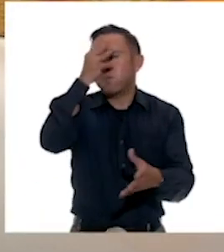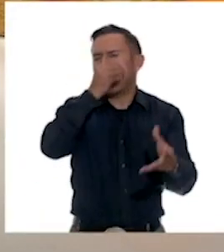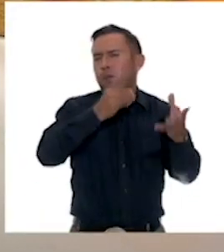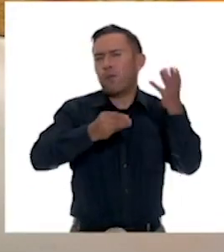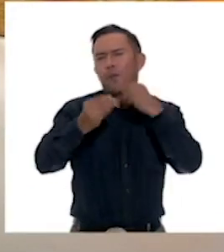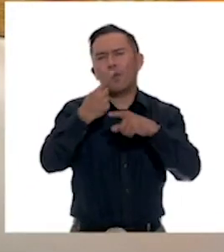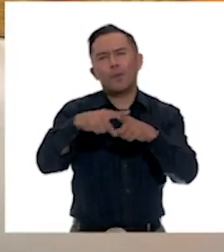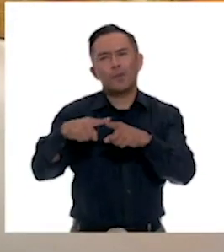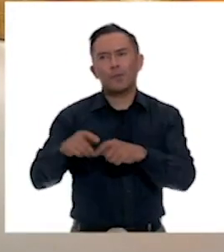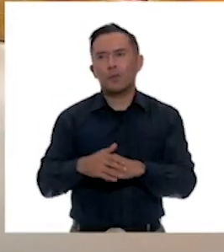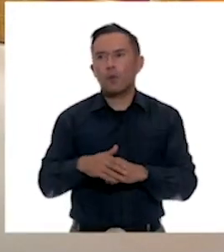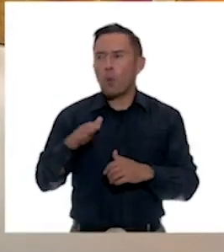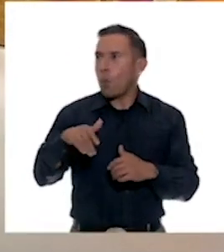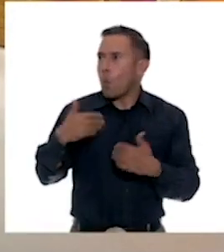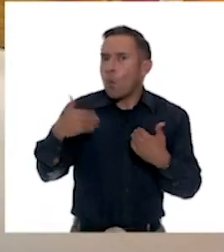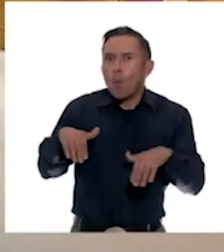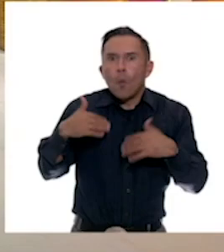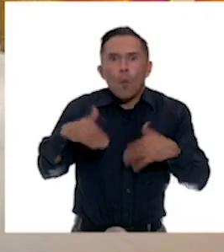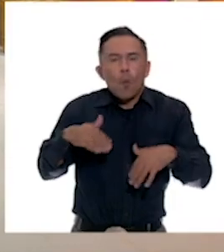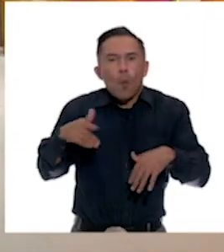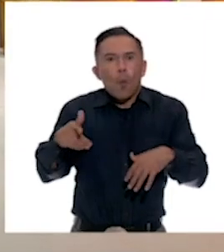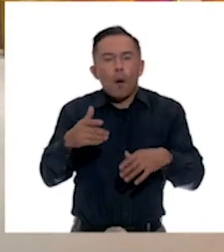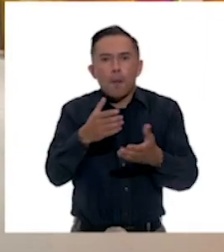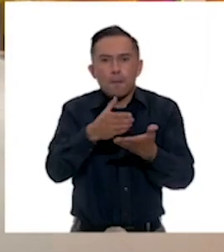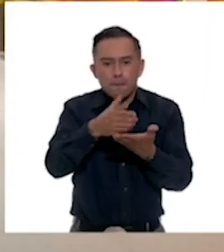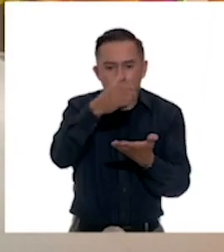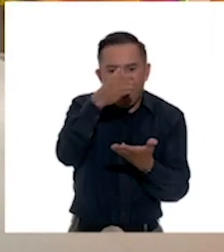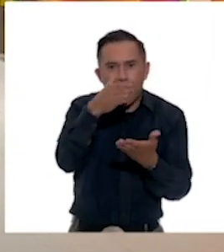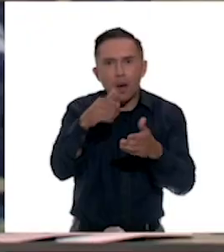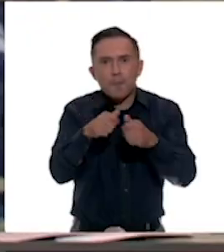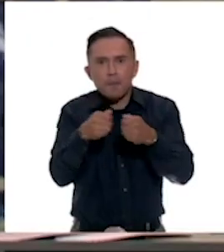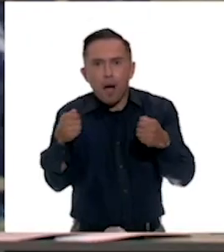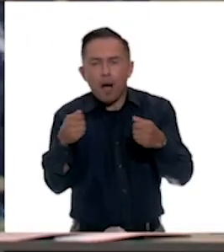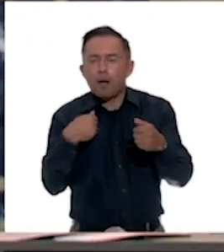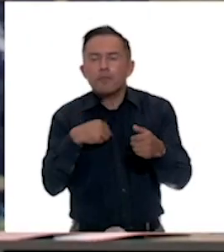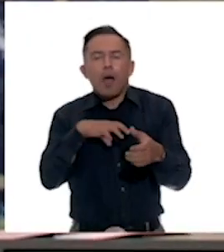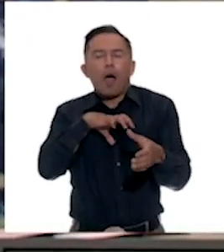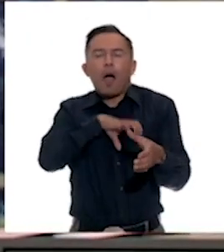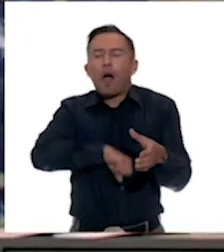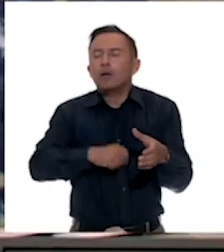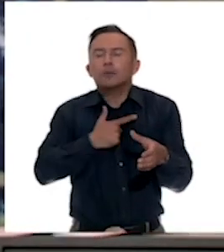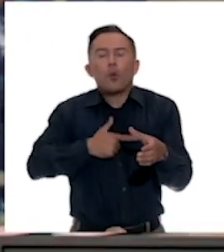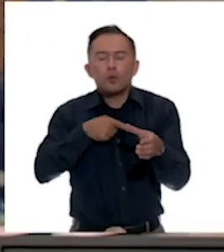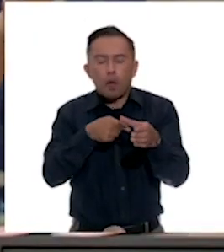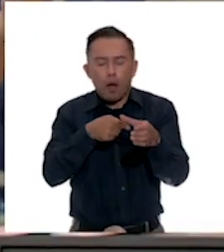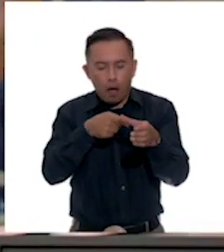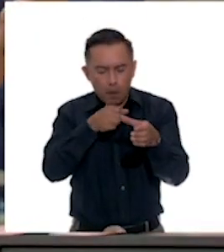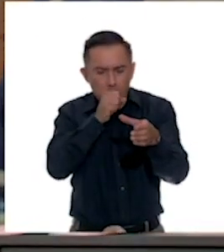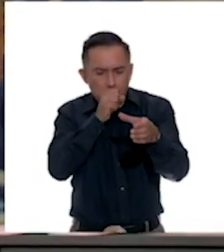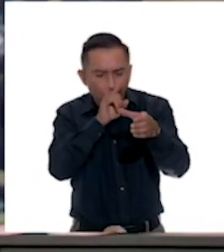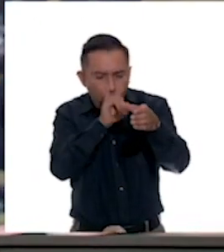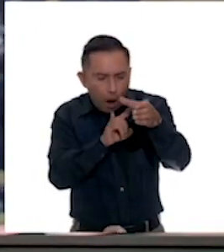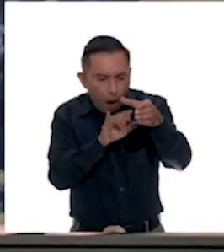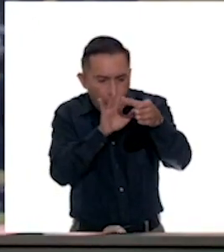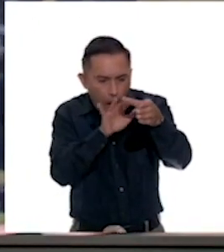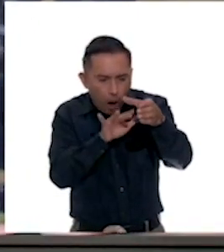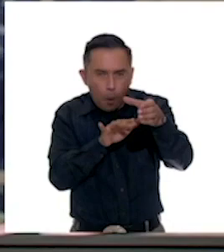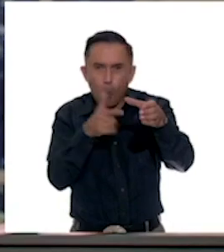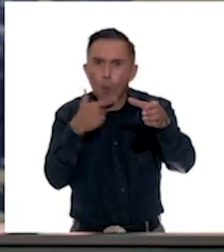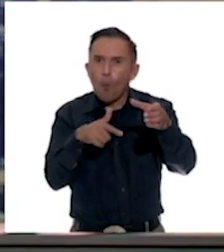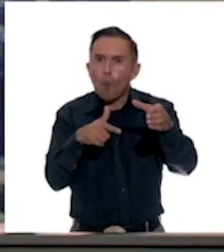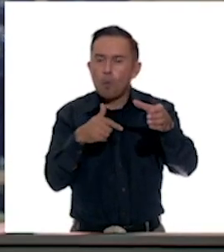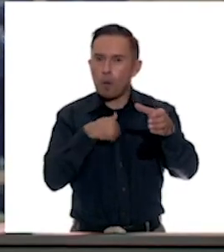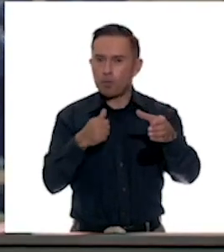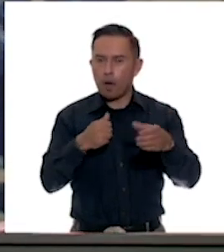sorprendió toda la información que tienen las etiquetas de nuestros productos favoritos? ¿Quién iba a decirnos que podemos cuidar nuestro peso y